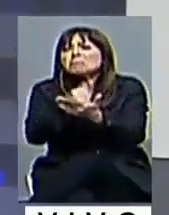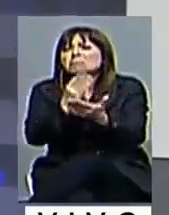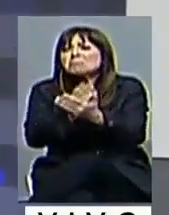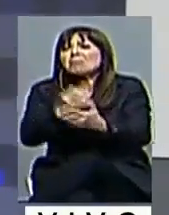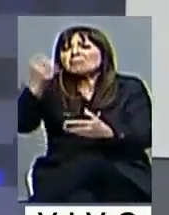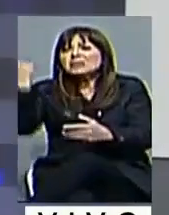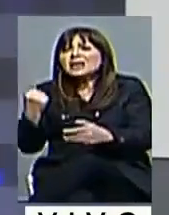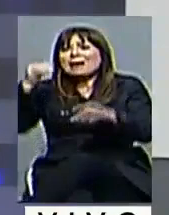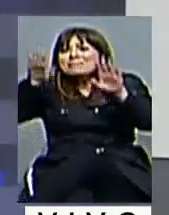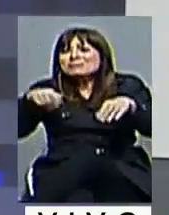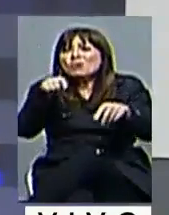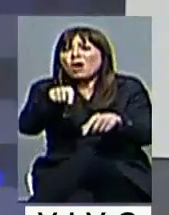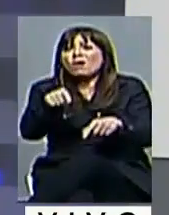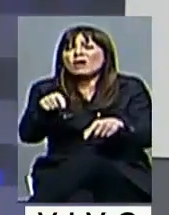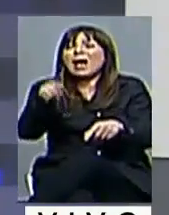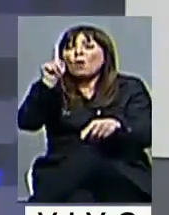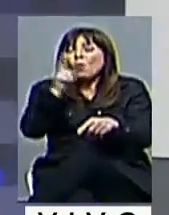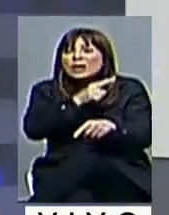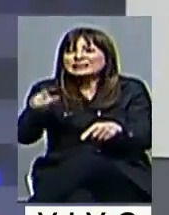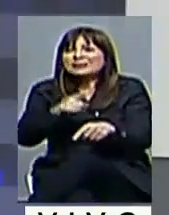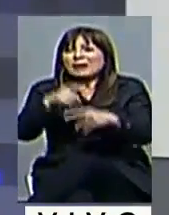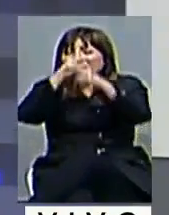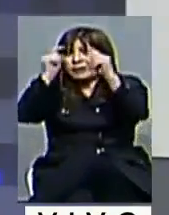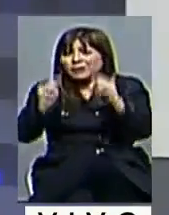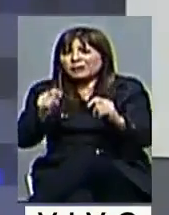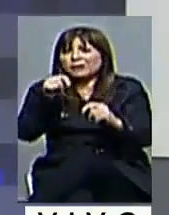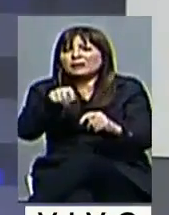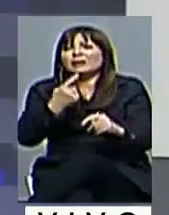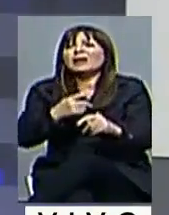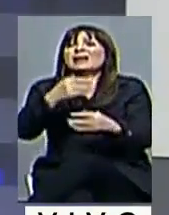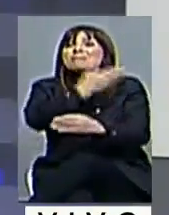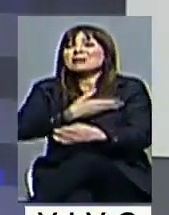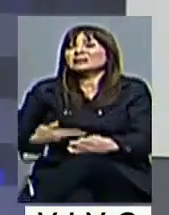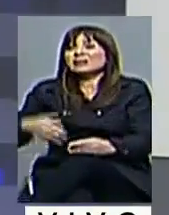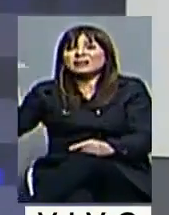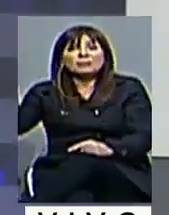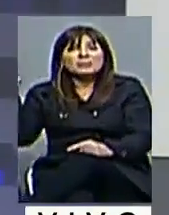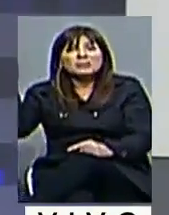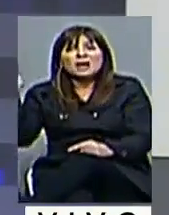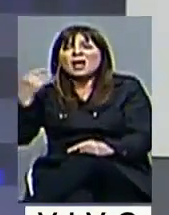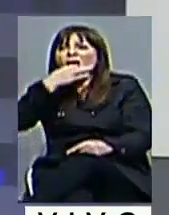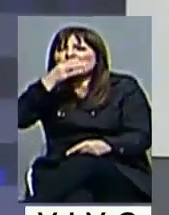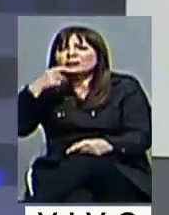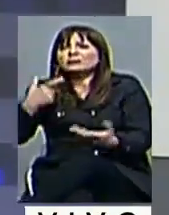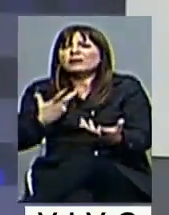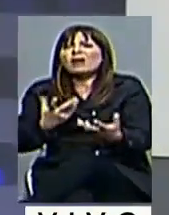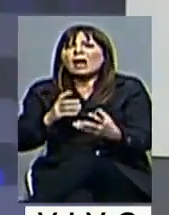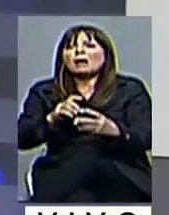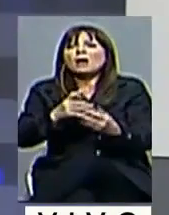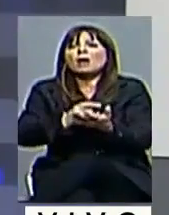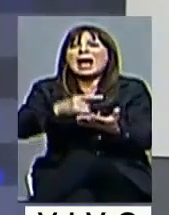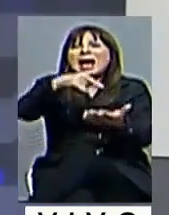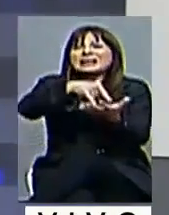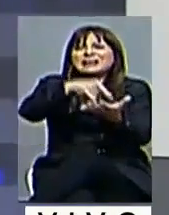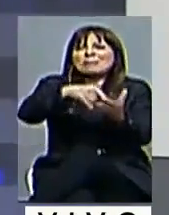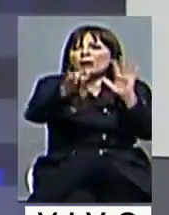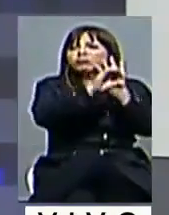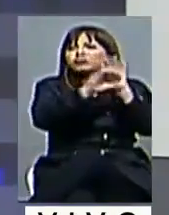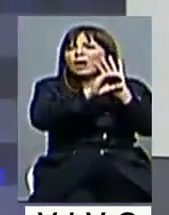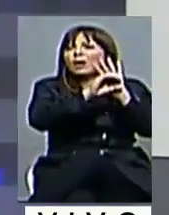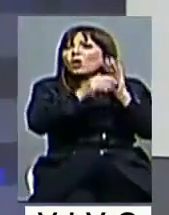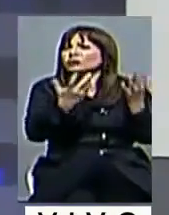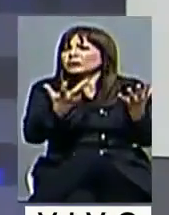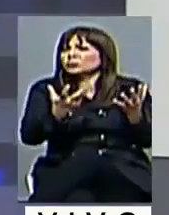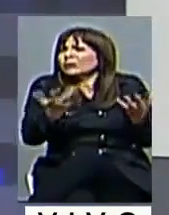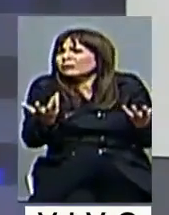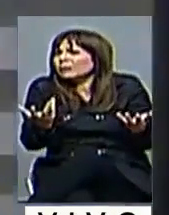parecido. Estamos una semana más en campaña y el presidente Piñera dice que va a una asamblea constituyente. O sea, solo le faltó decir eso.